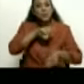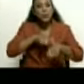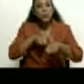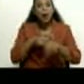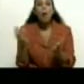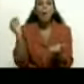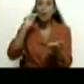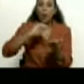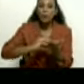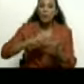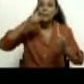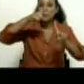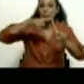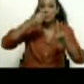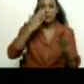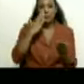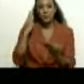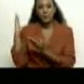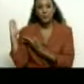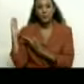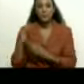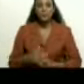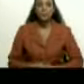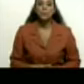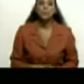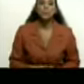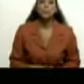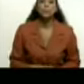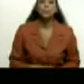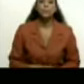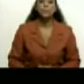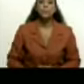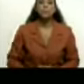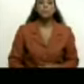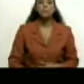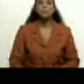momentos y con esto nosotros retornamos nuevamente al paso de los estudios de Venezolana de Televisión. Adelante.